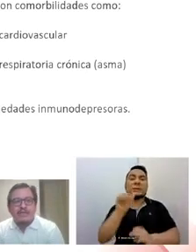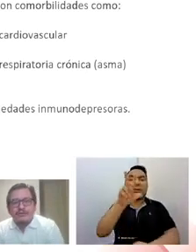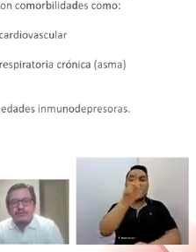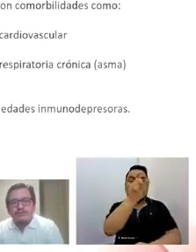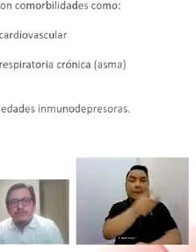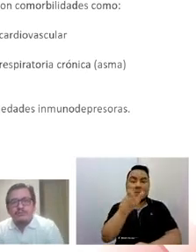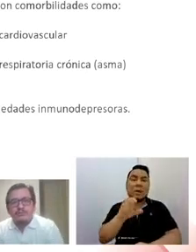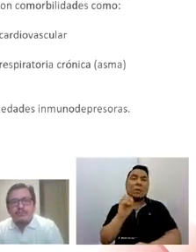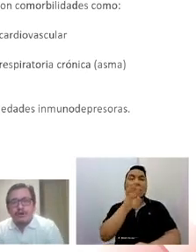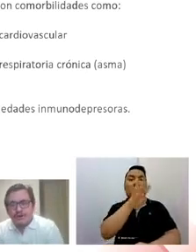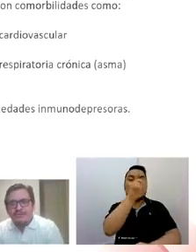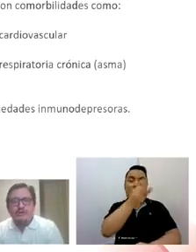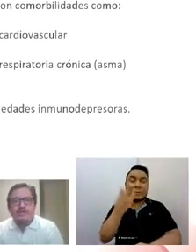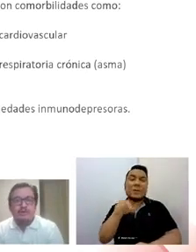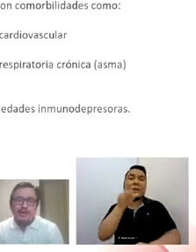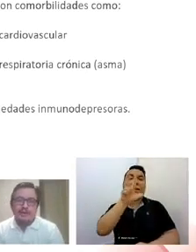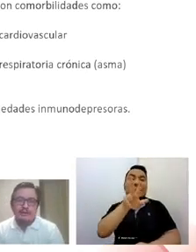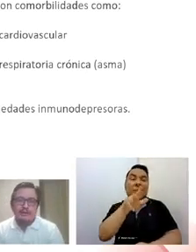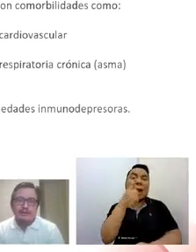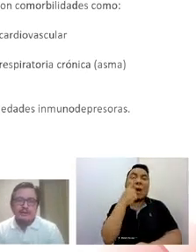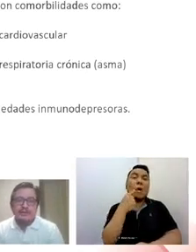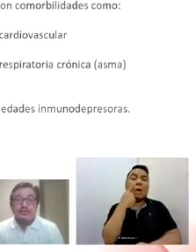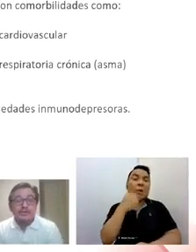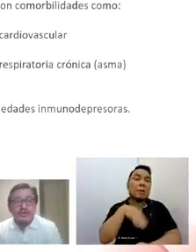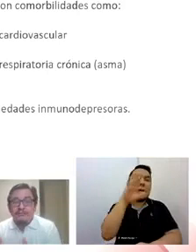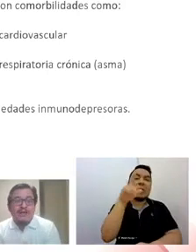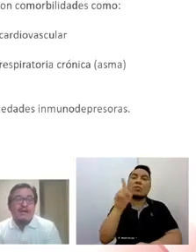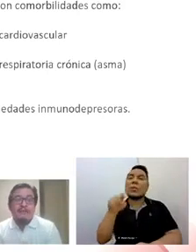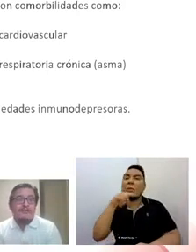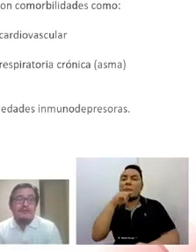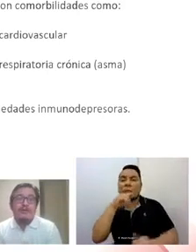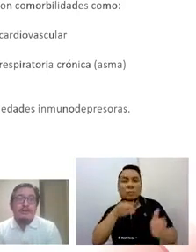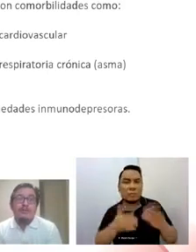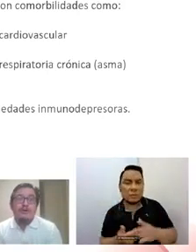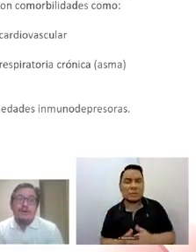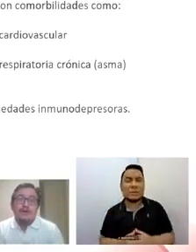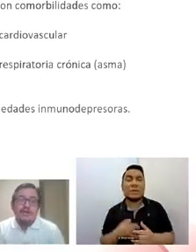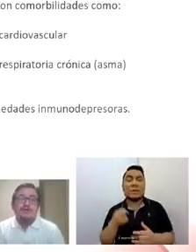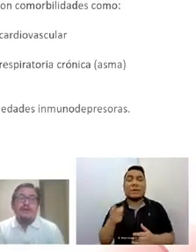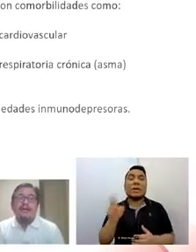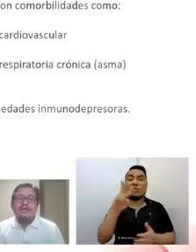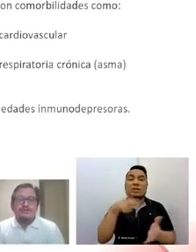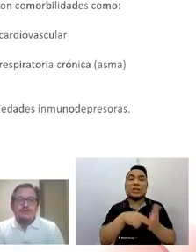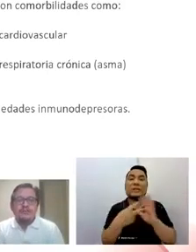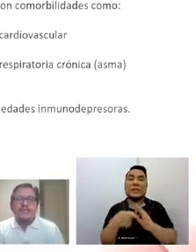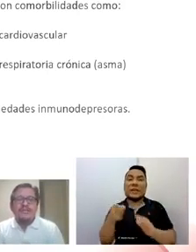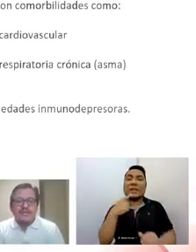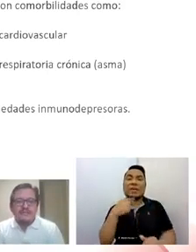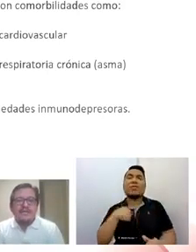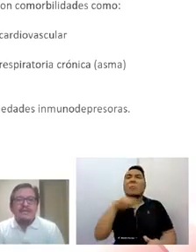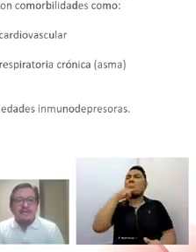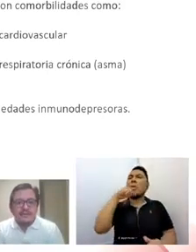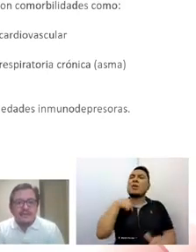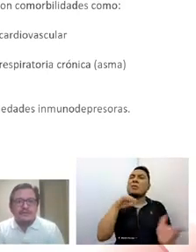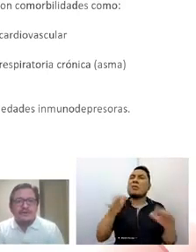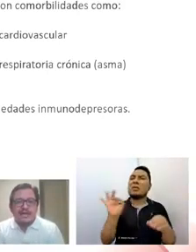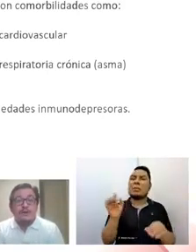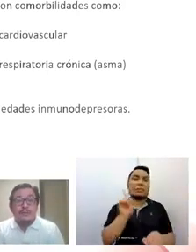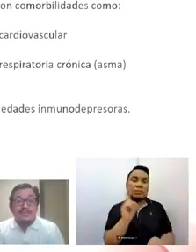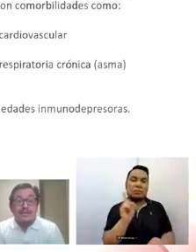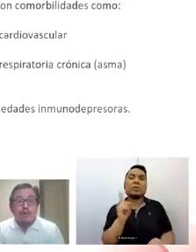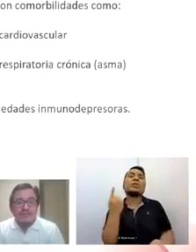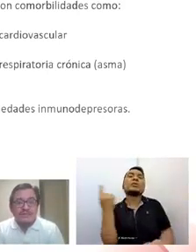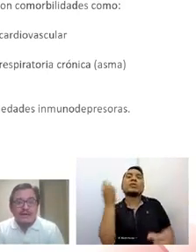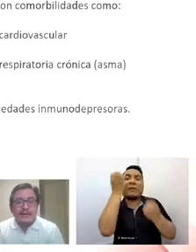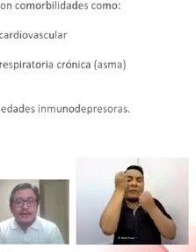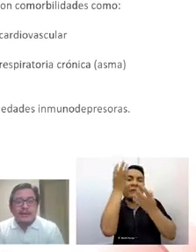de 4 personas que fallecen, 3 son varones y 1 es mujer. Eso no significa que por ser mujer no me voy a morir, o sea, son solamente estadísticas de riesgo